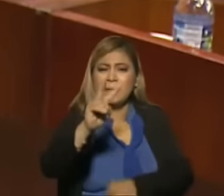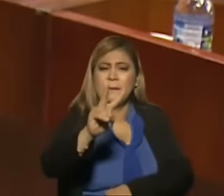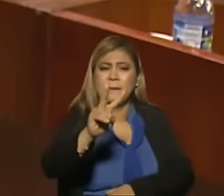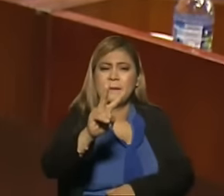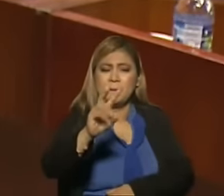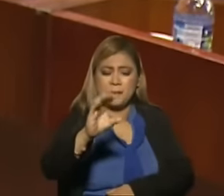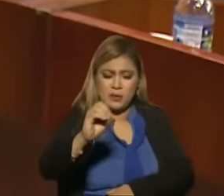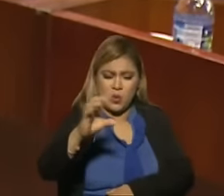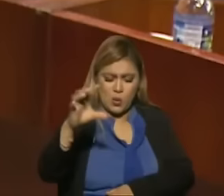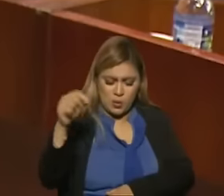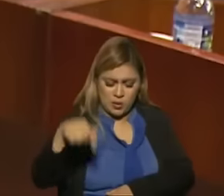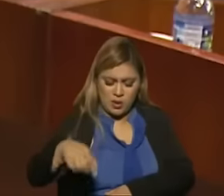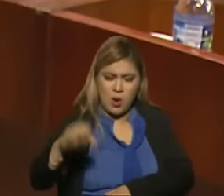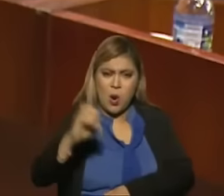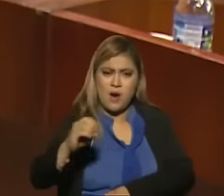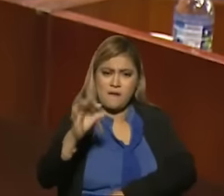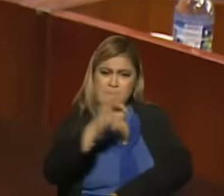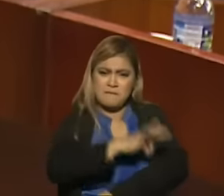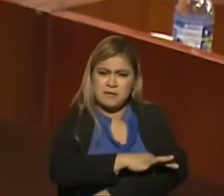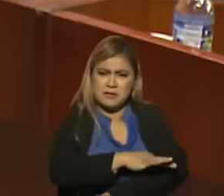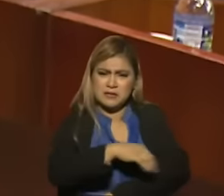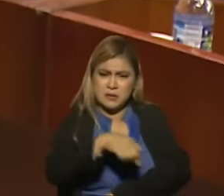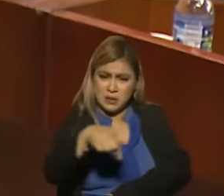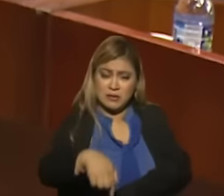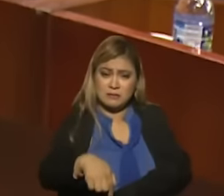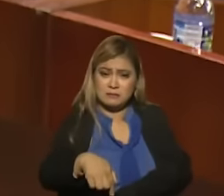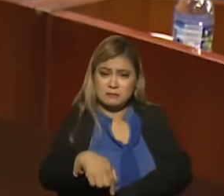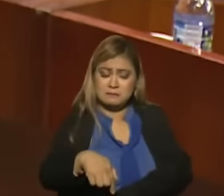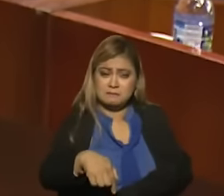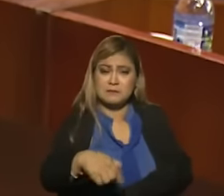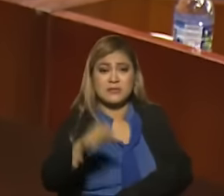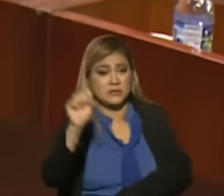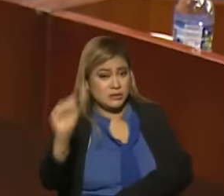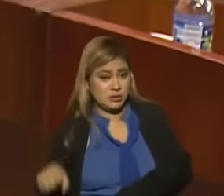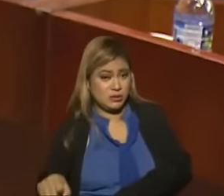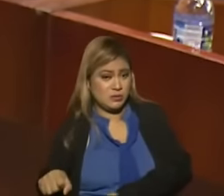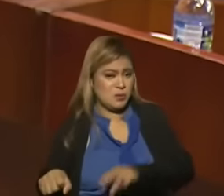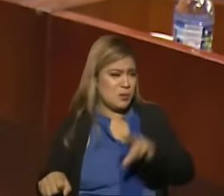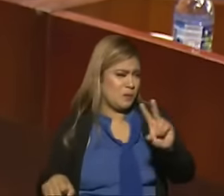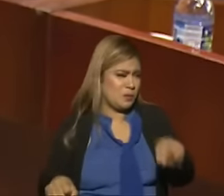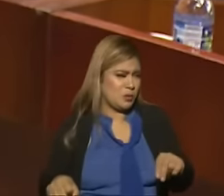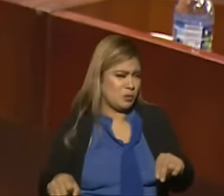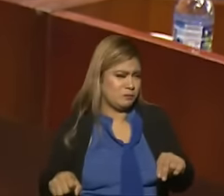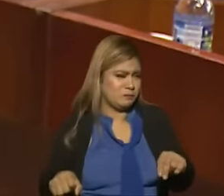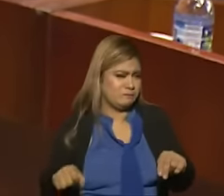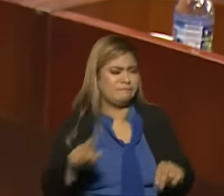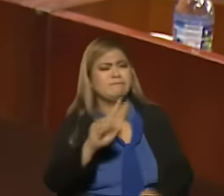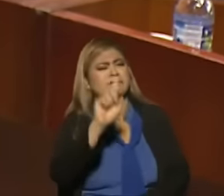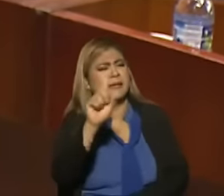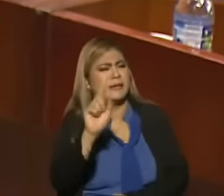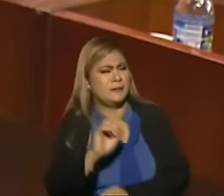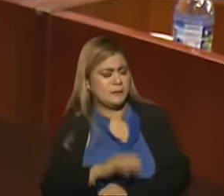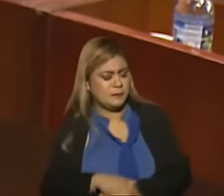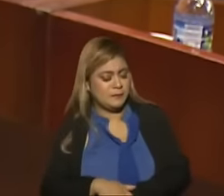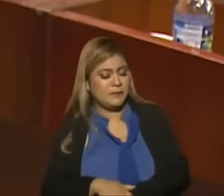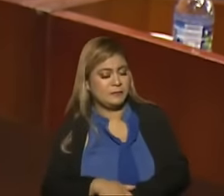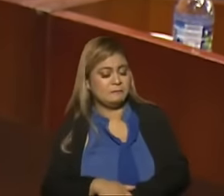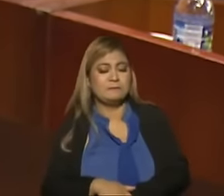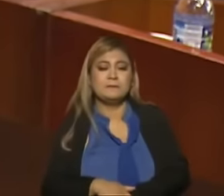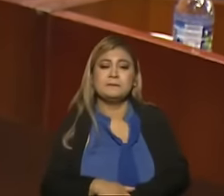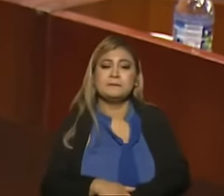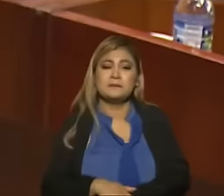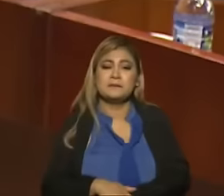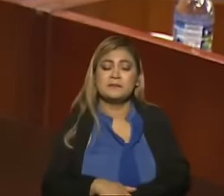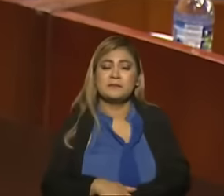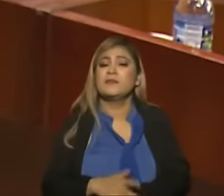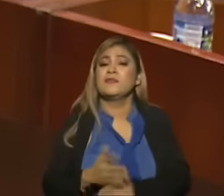20 de octubre de 2023, sí o no? Yo tengo mi opinión, presidente,